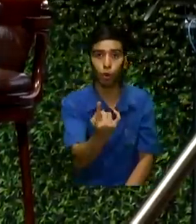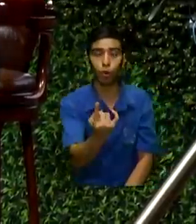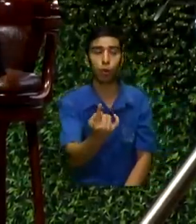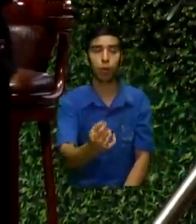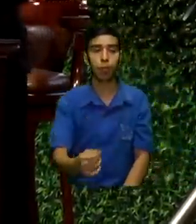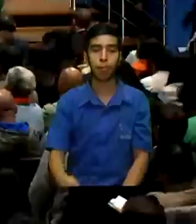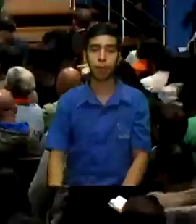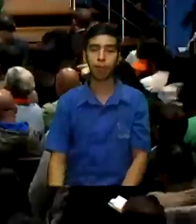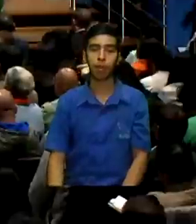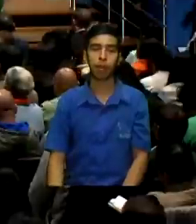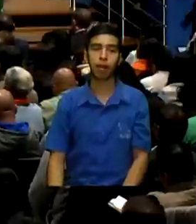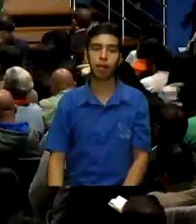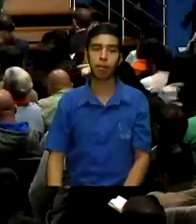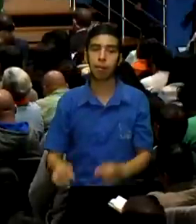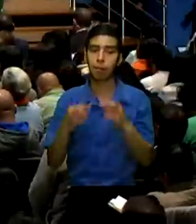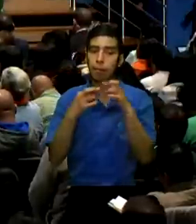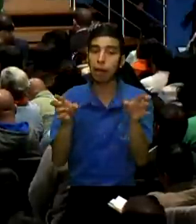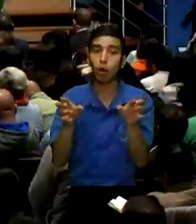Pero sin pecado.